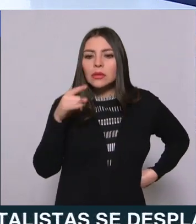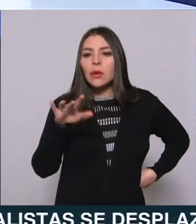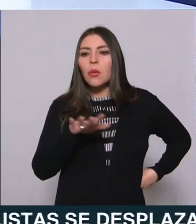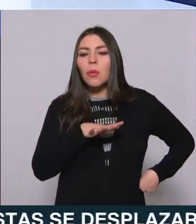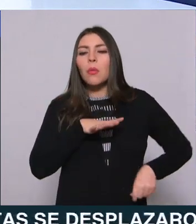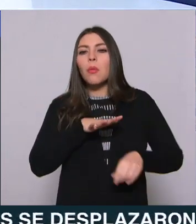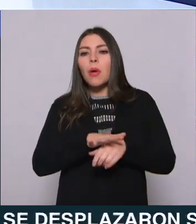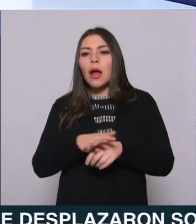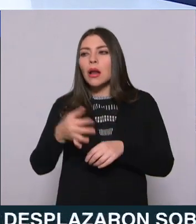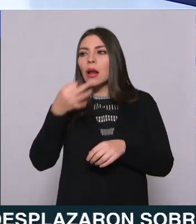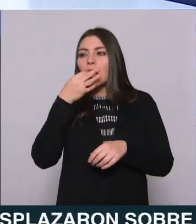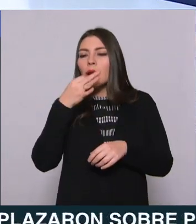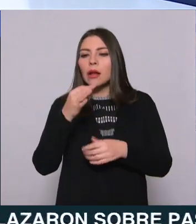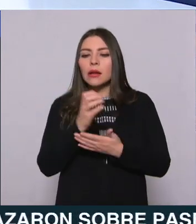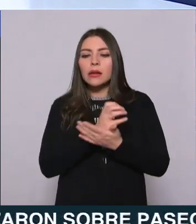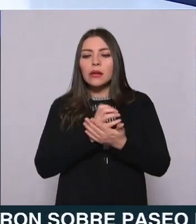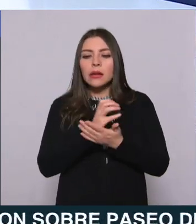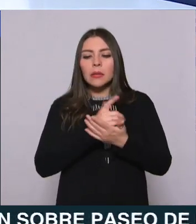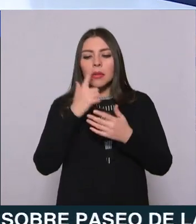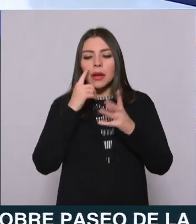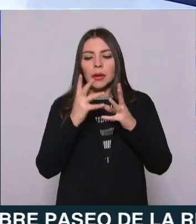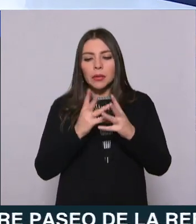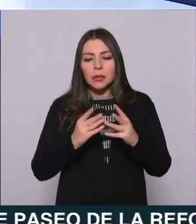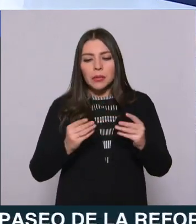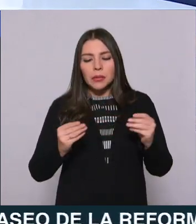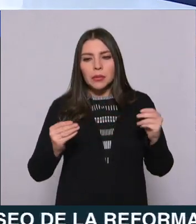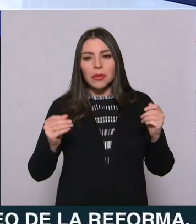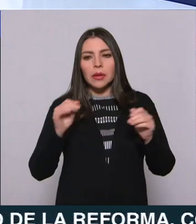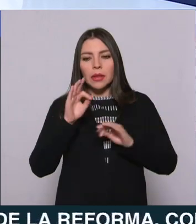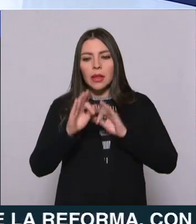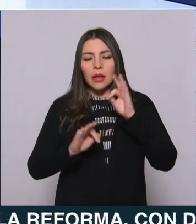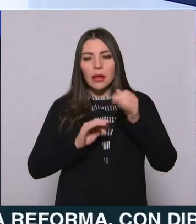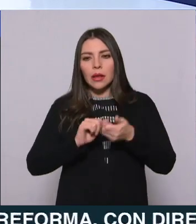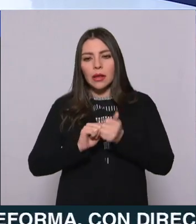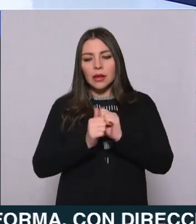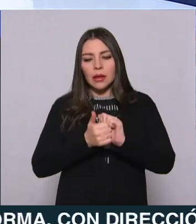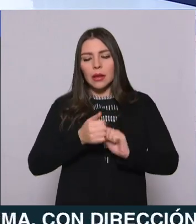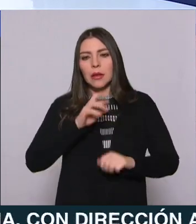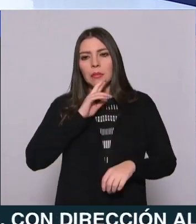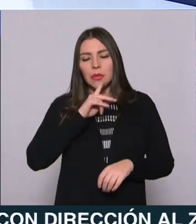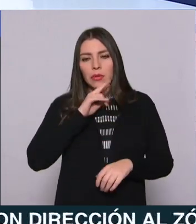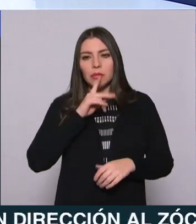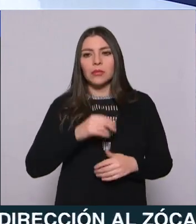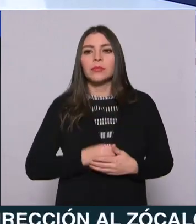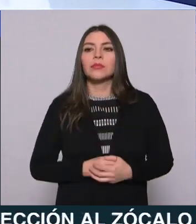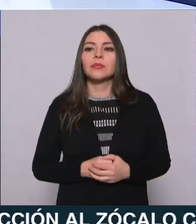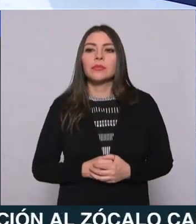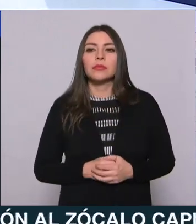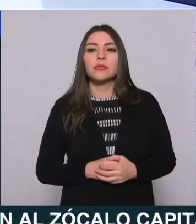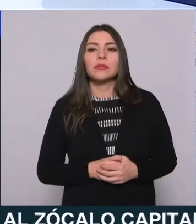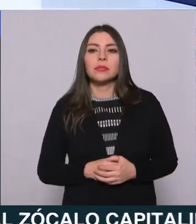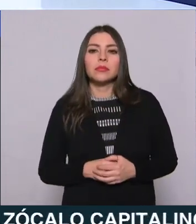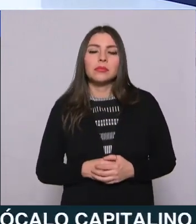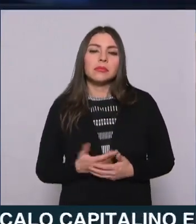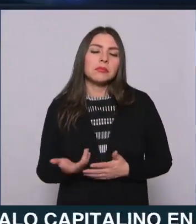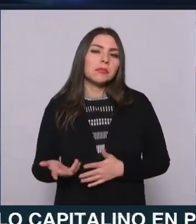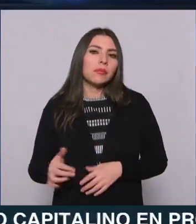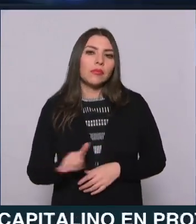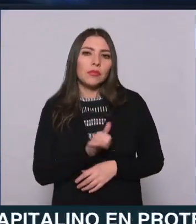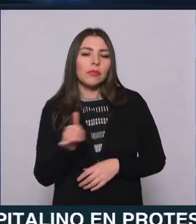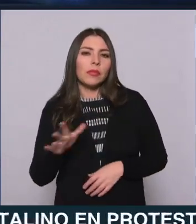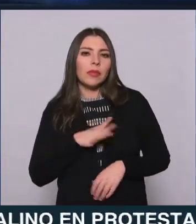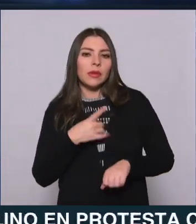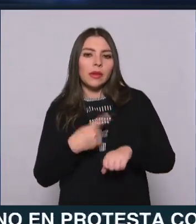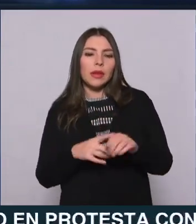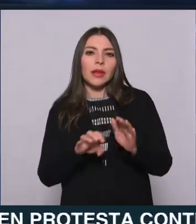es el mejor antibiótico, el indicado para el tratamiento que le va a funcionar. Y podemos hablar de enfermedades como